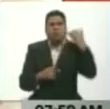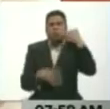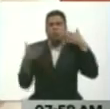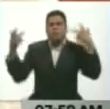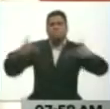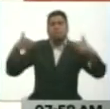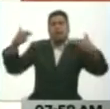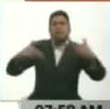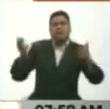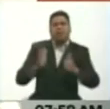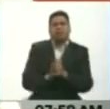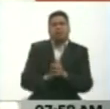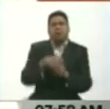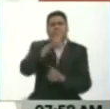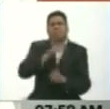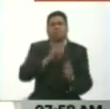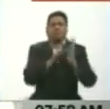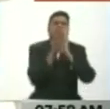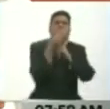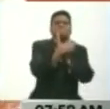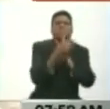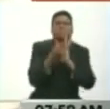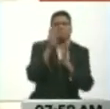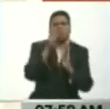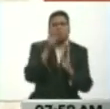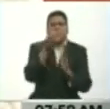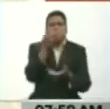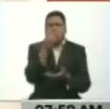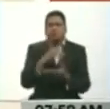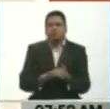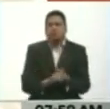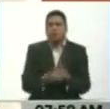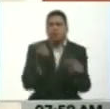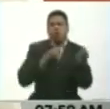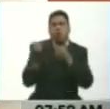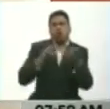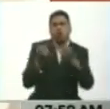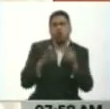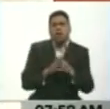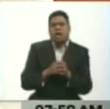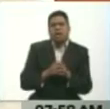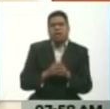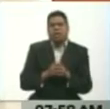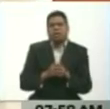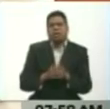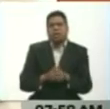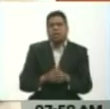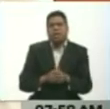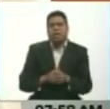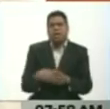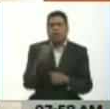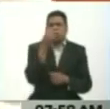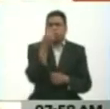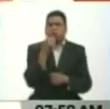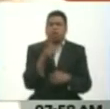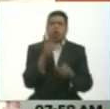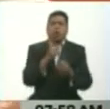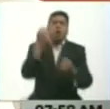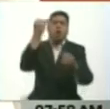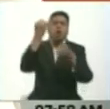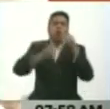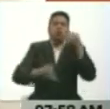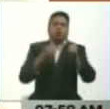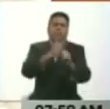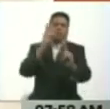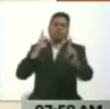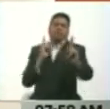a los bachaqueros, mandaron a los malandros para que controlaran la cola y pasaran al consumidor normal de último en la cola, mientras las